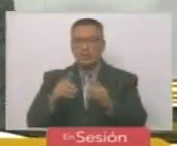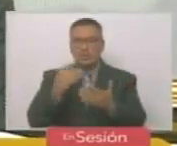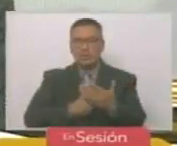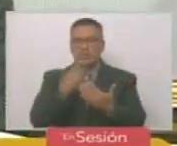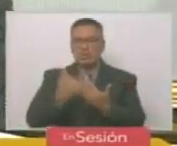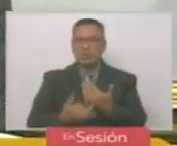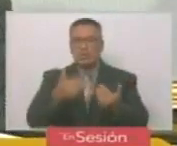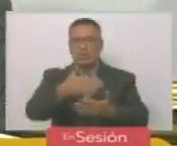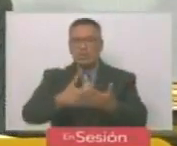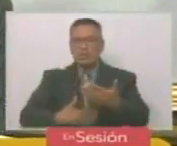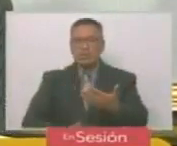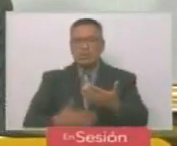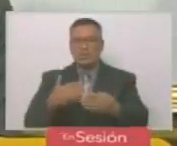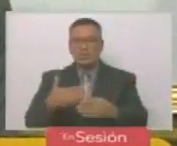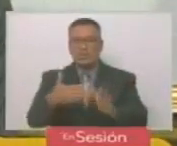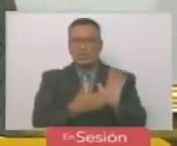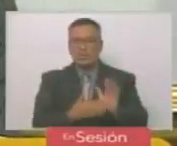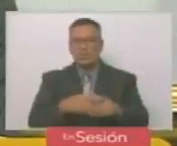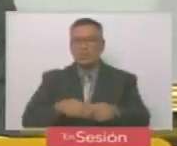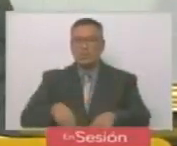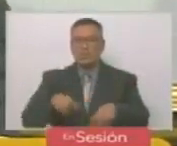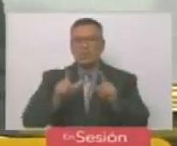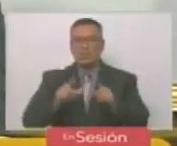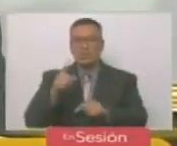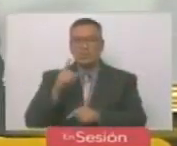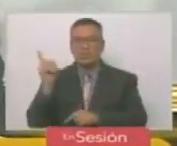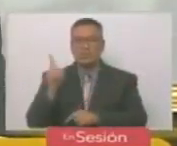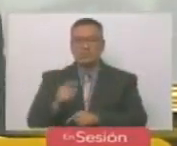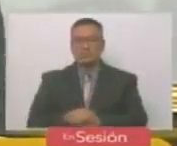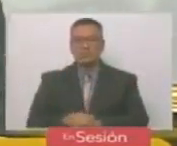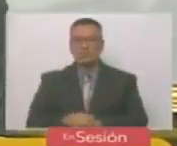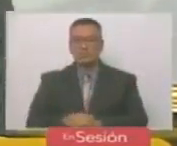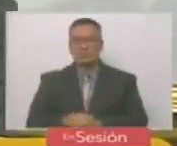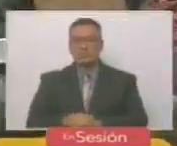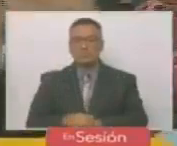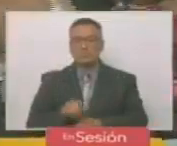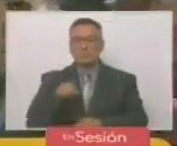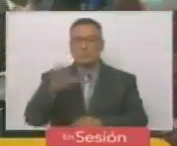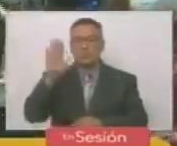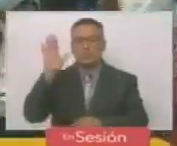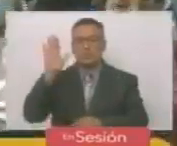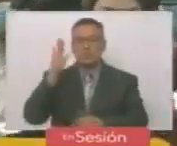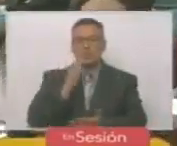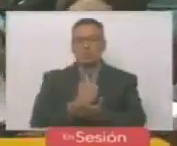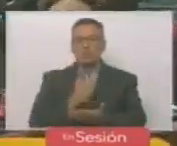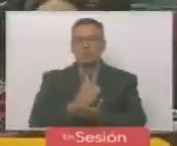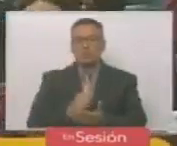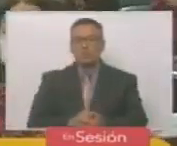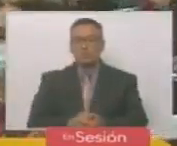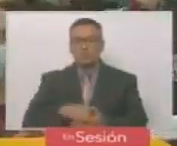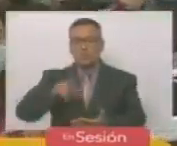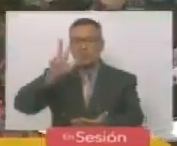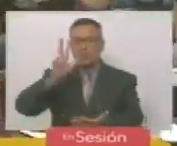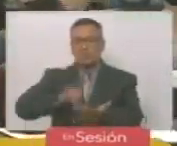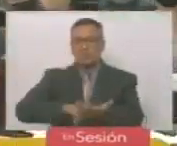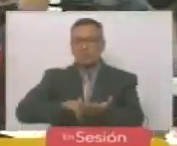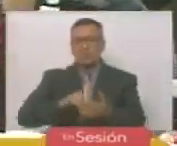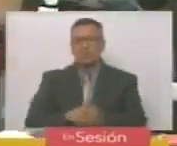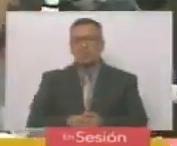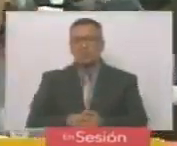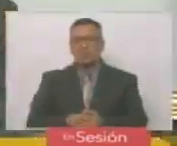registro de antecedentes penales, sírvanse a manifestarlo con la señal de costumbre. Queda aprobada